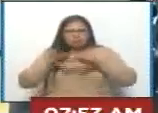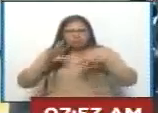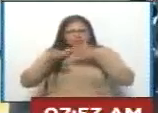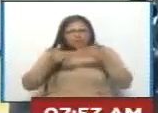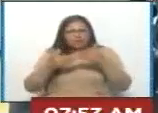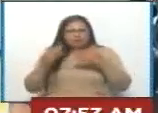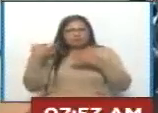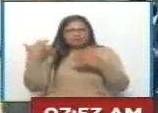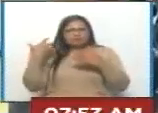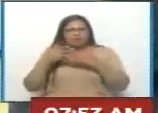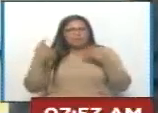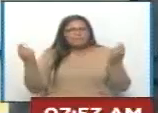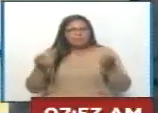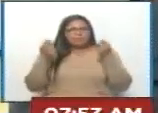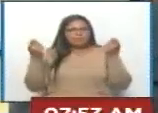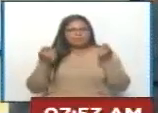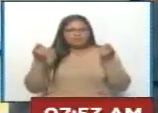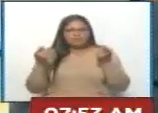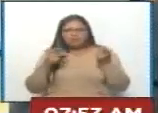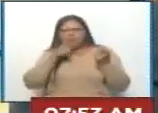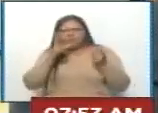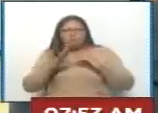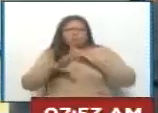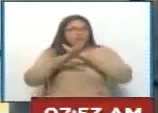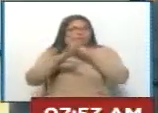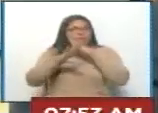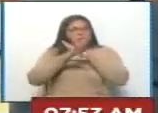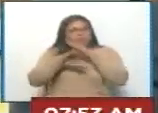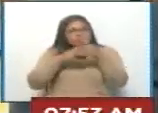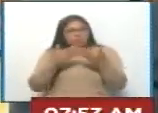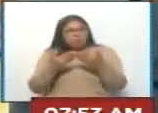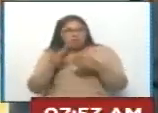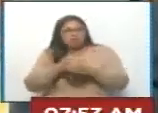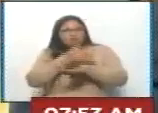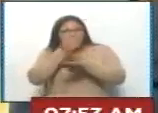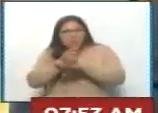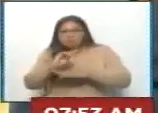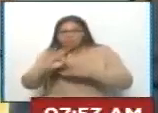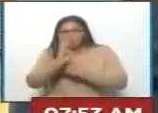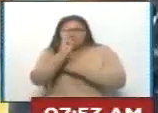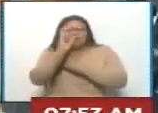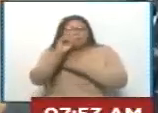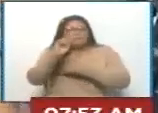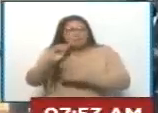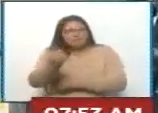han venido promoviendo la infamia del bloqueo, que es la causa fundamental